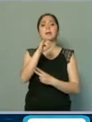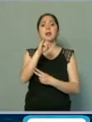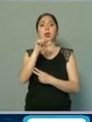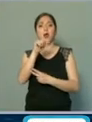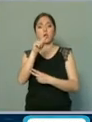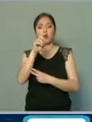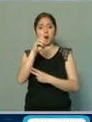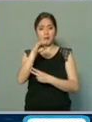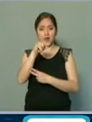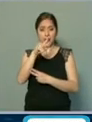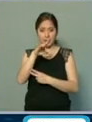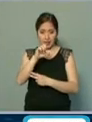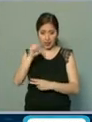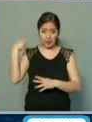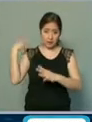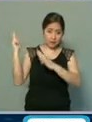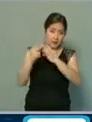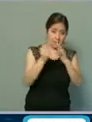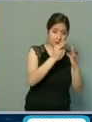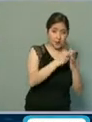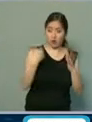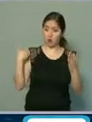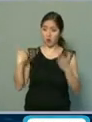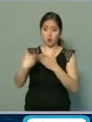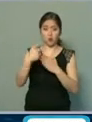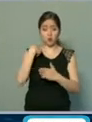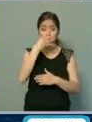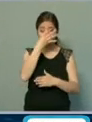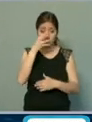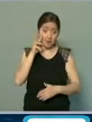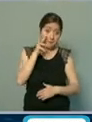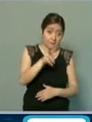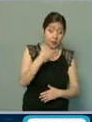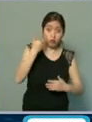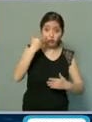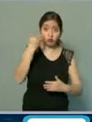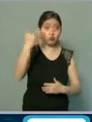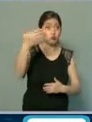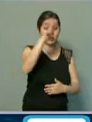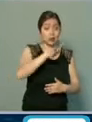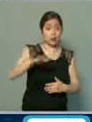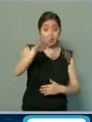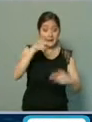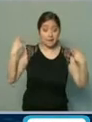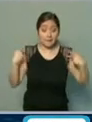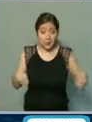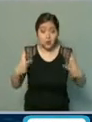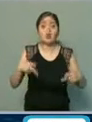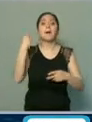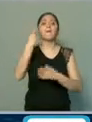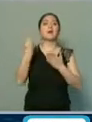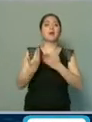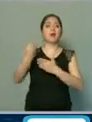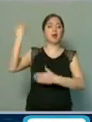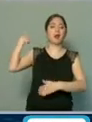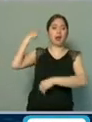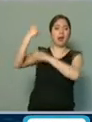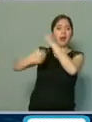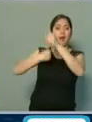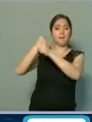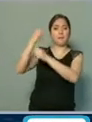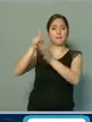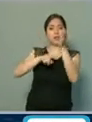como lo hemos visto en los últimos días, y que ahora ya estas masacres han dejado atrás lo que veíamos en los 90, que eran masacres